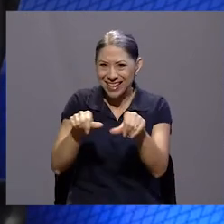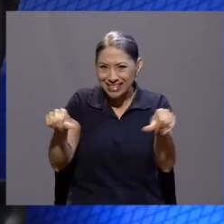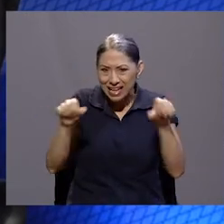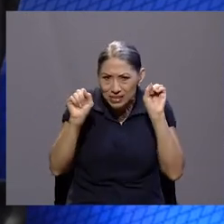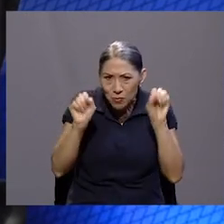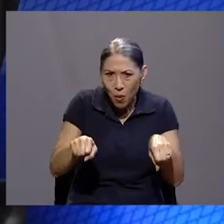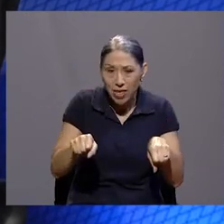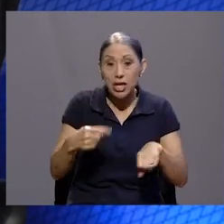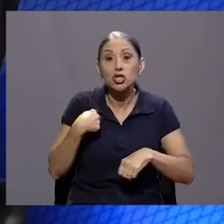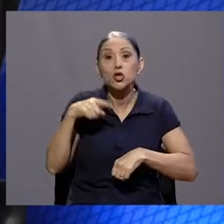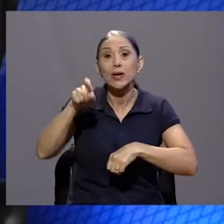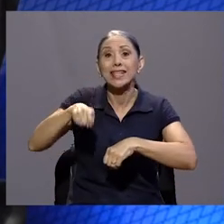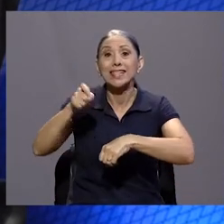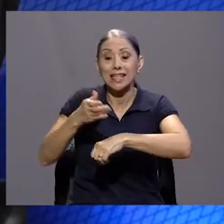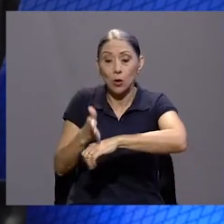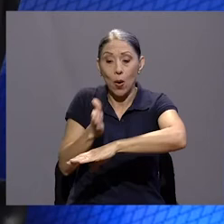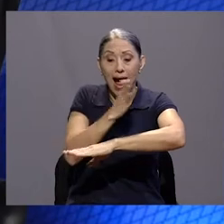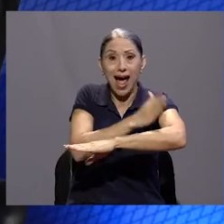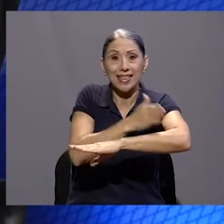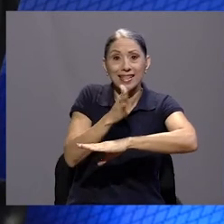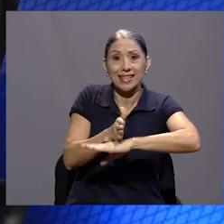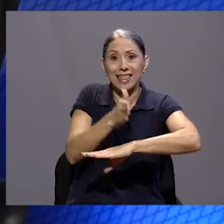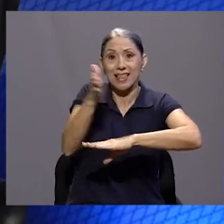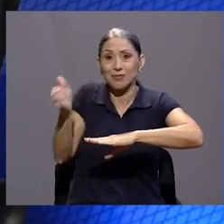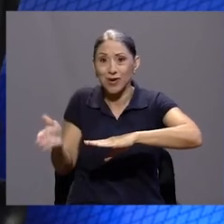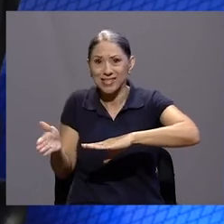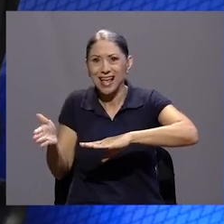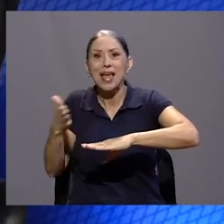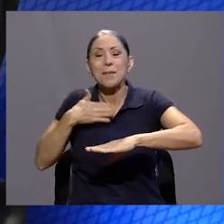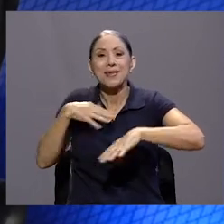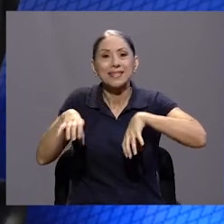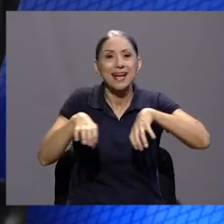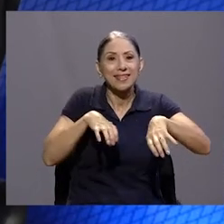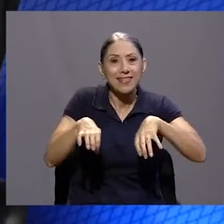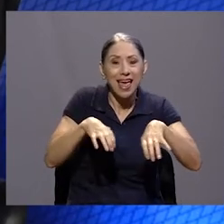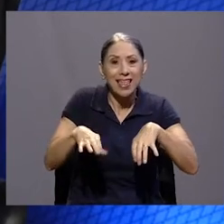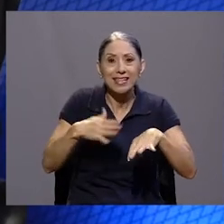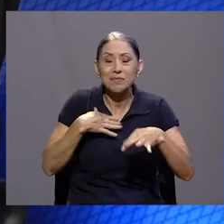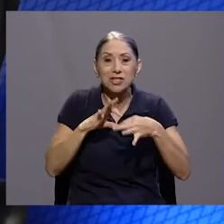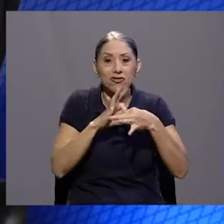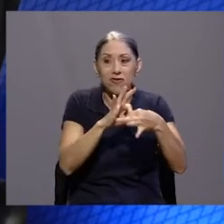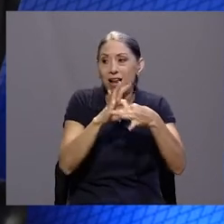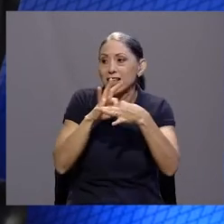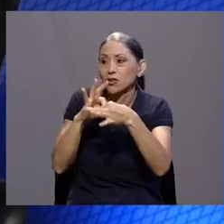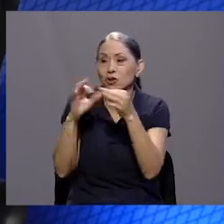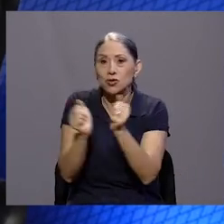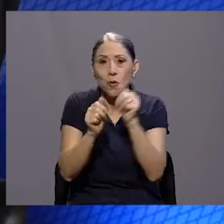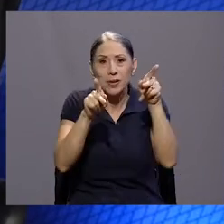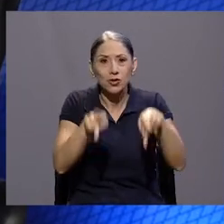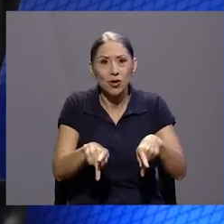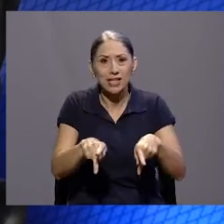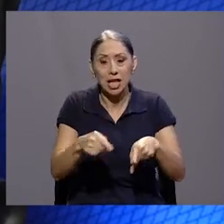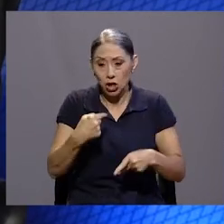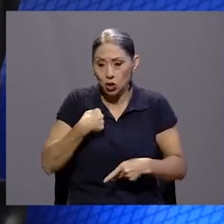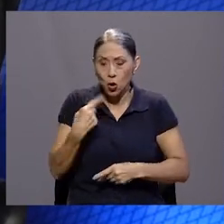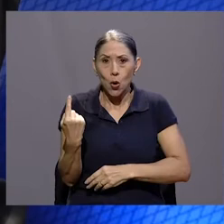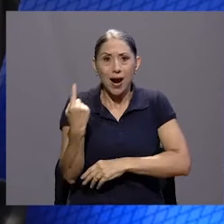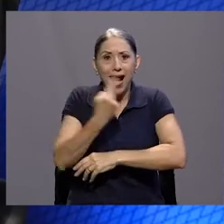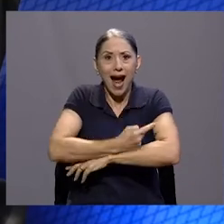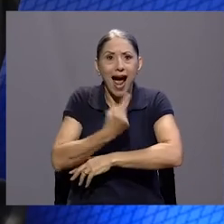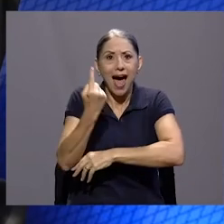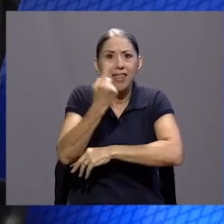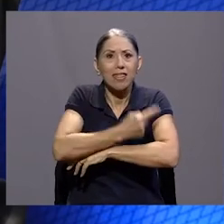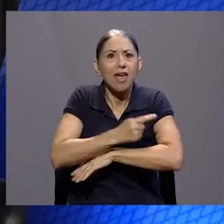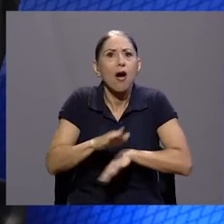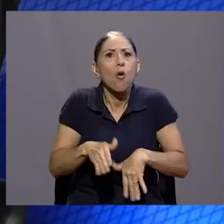después de cómo ha estado mis actividades mis relaciones interpersonales cómo puedo florecer cada día primero en este tema que tocamos